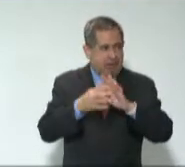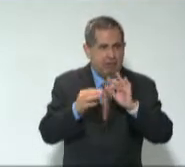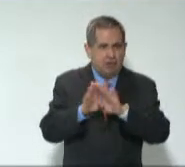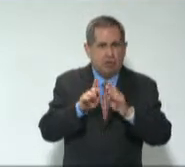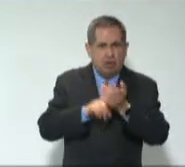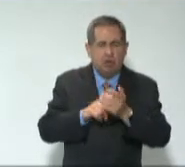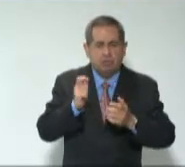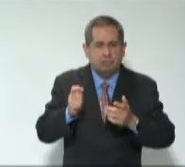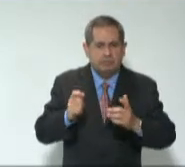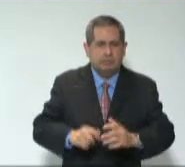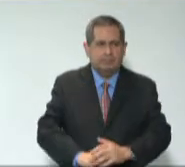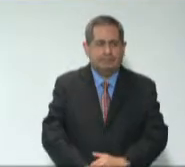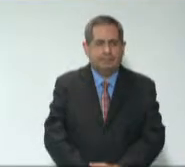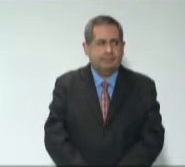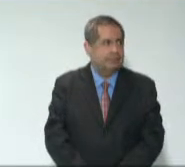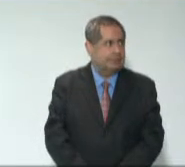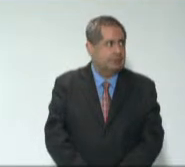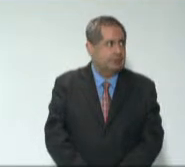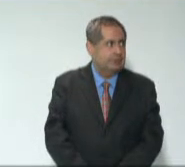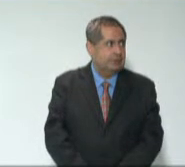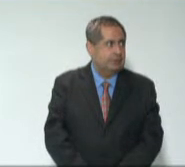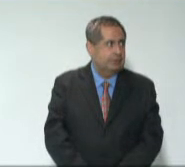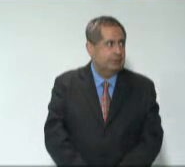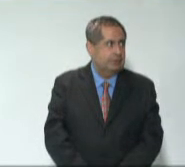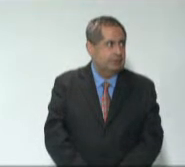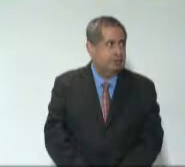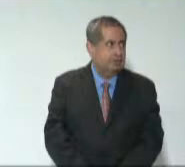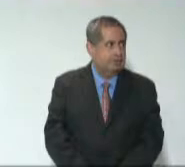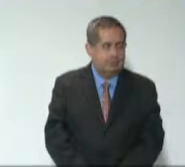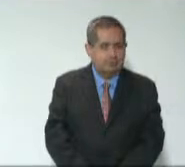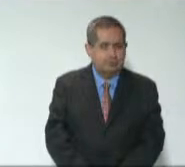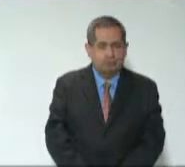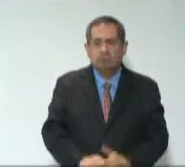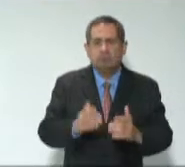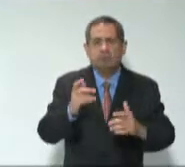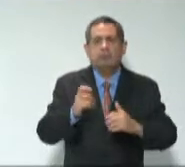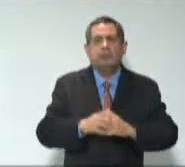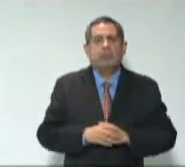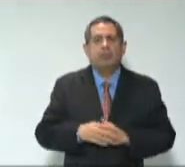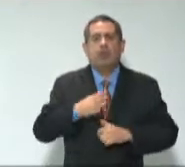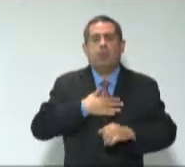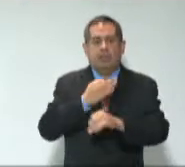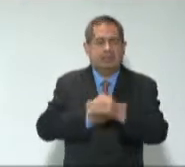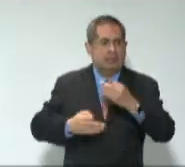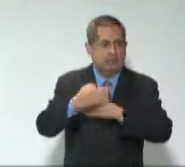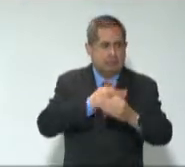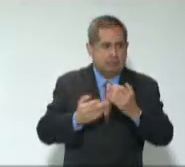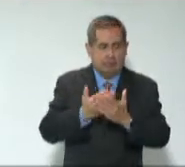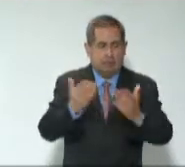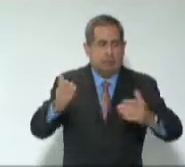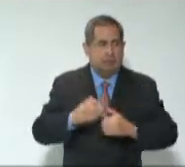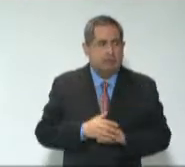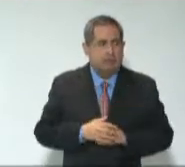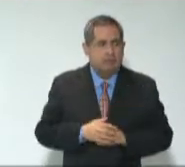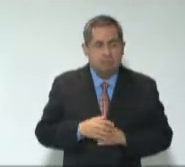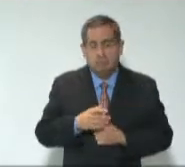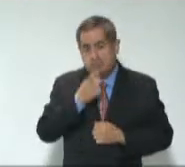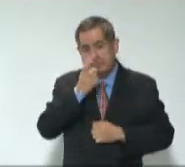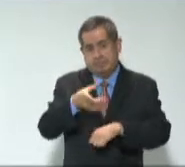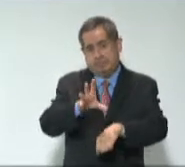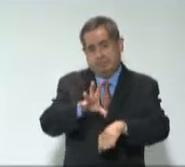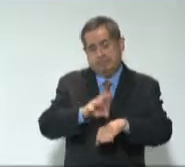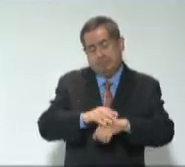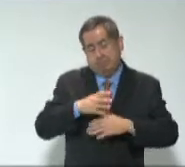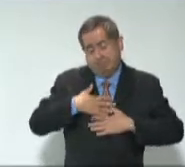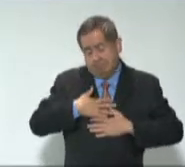Gracias bu no perdón perdón este Bueno muy buenas tardes a todos ustedes les decía que me voy a permitir